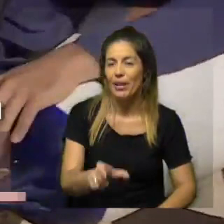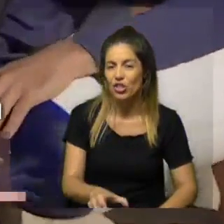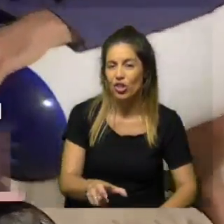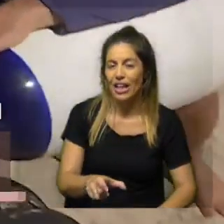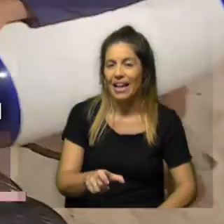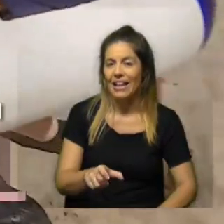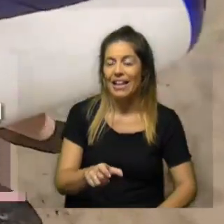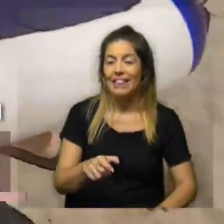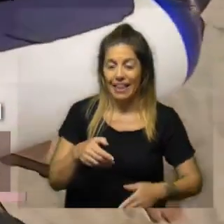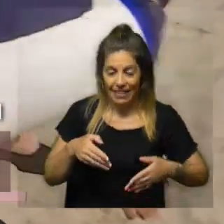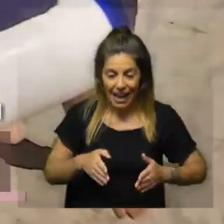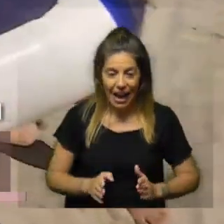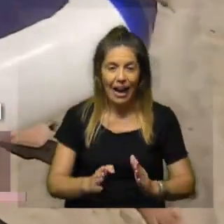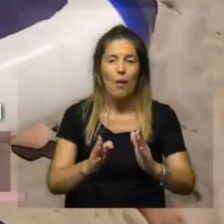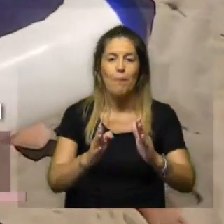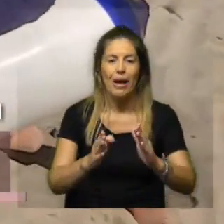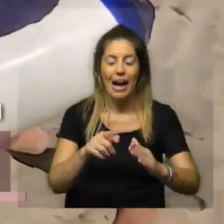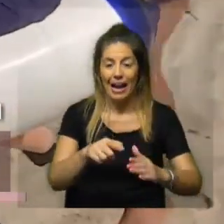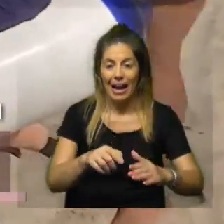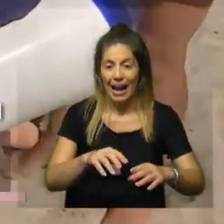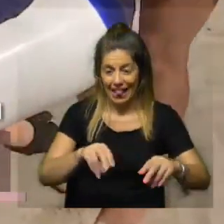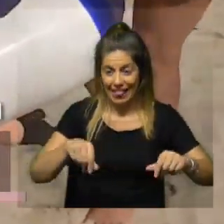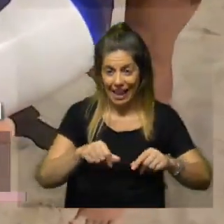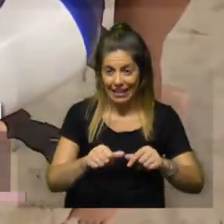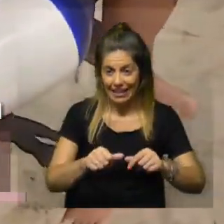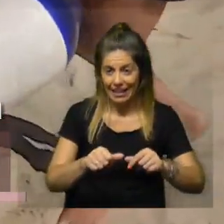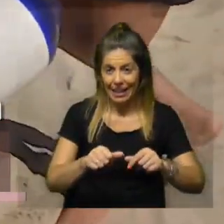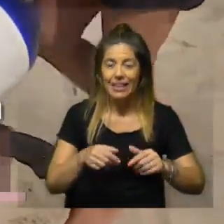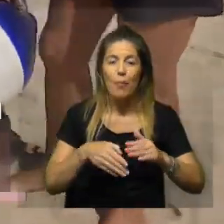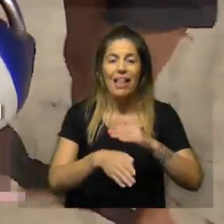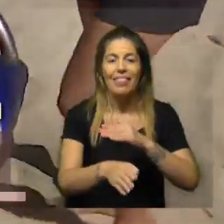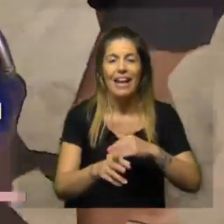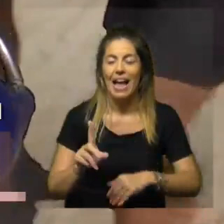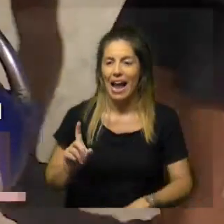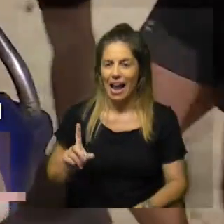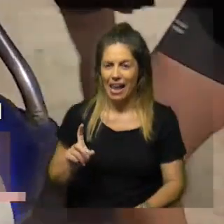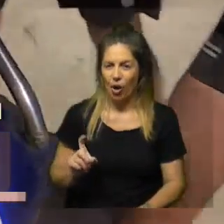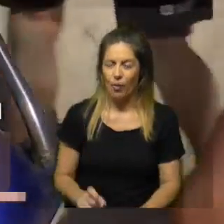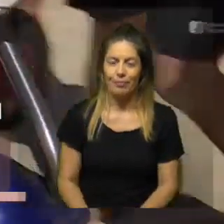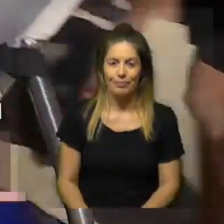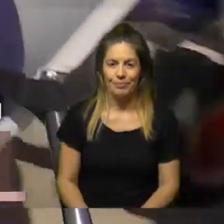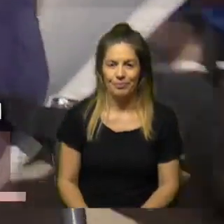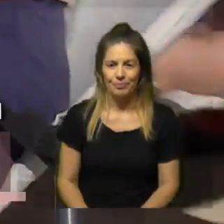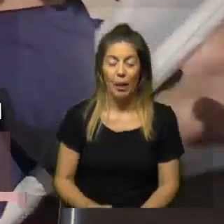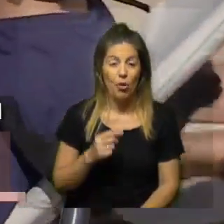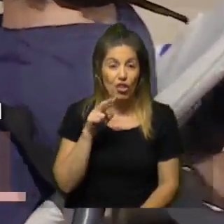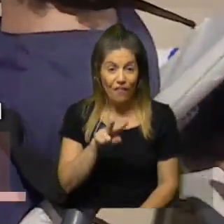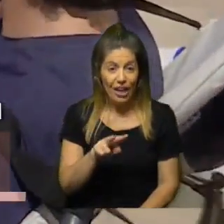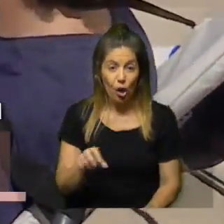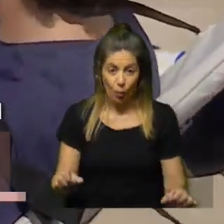la rampa de acceso que tenemos acá en la arena, al lado del módulo, hasta que pueda entrar al agua. Bueno, vamos a seguir este